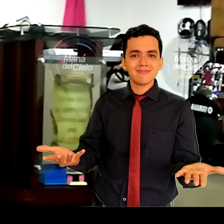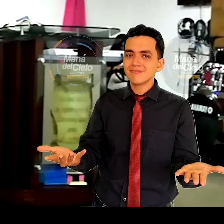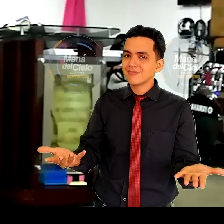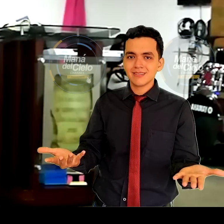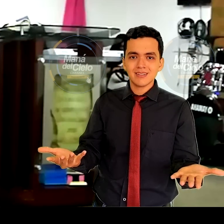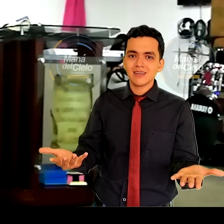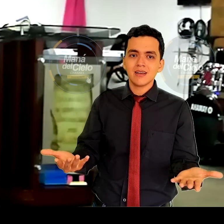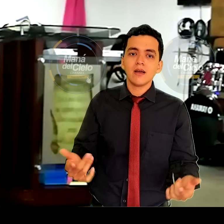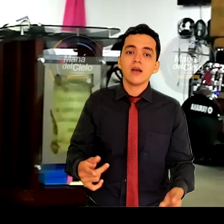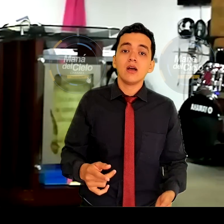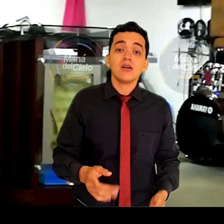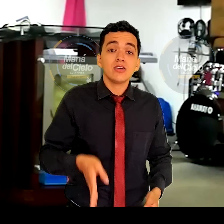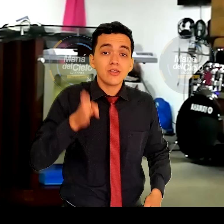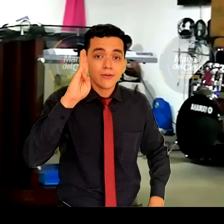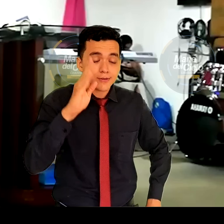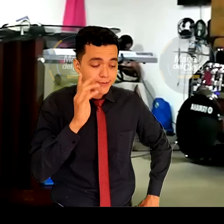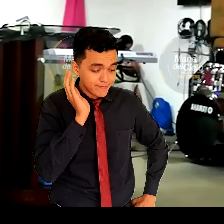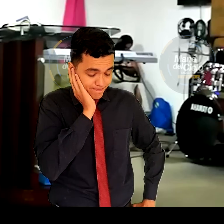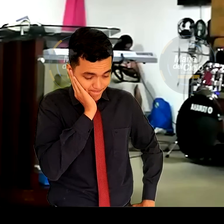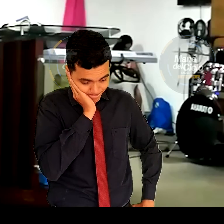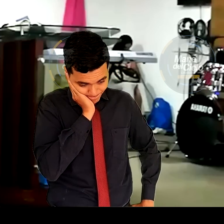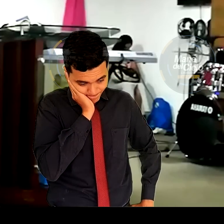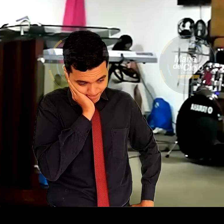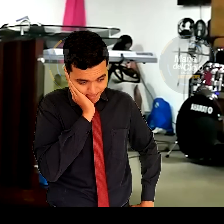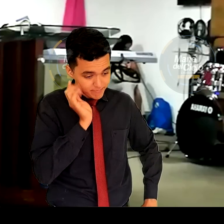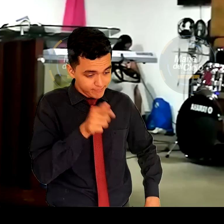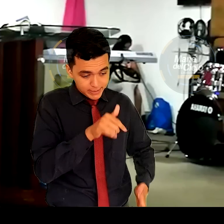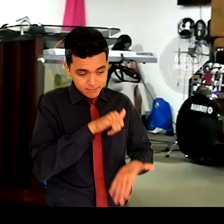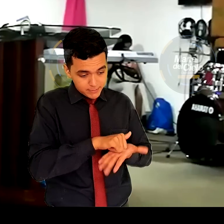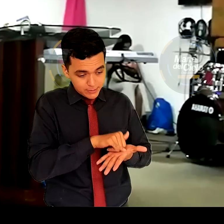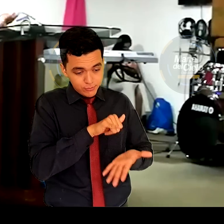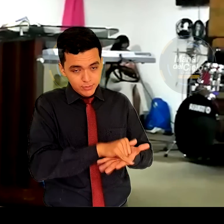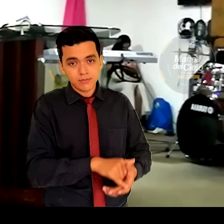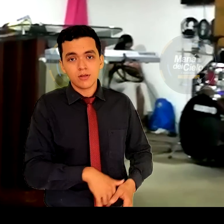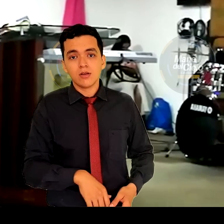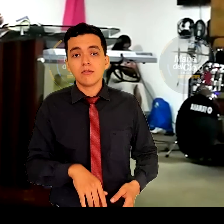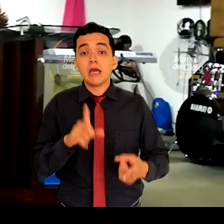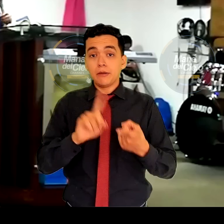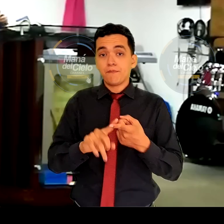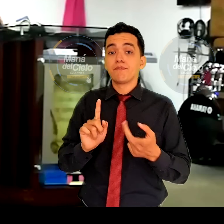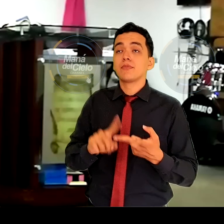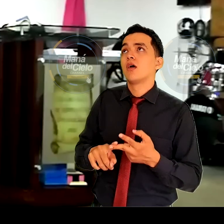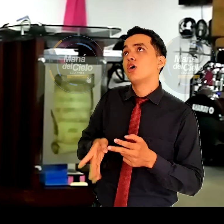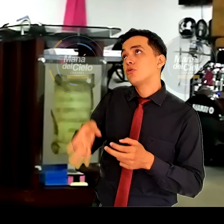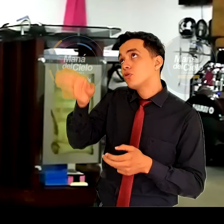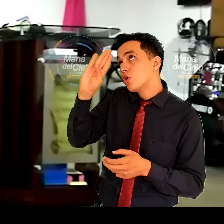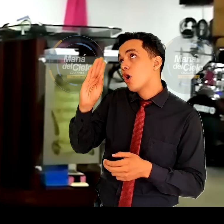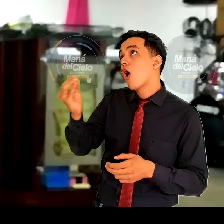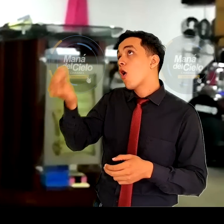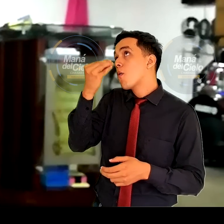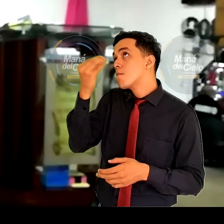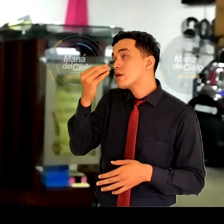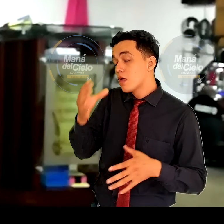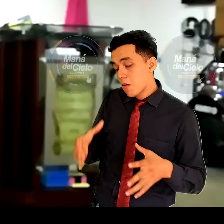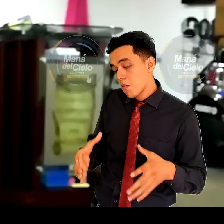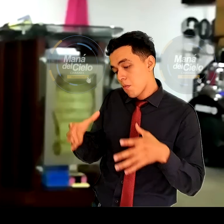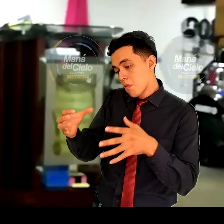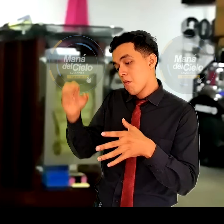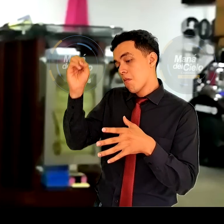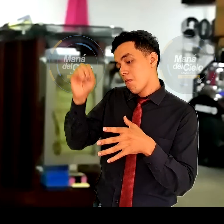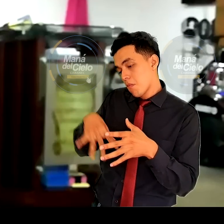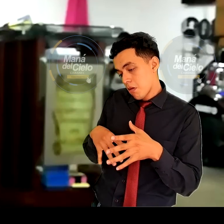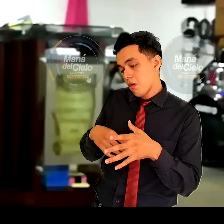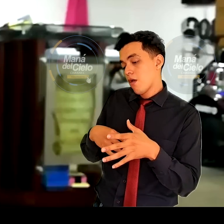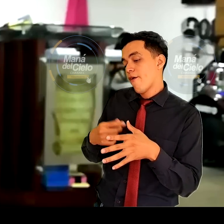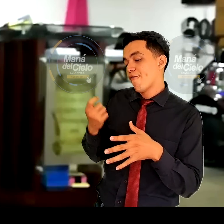oración, entonces es la otra: Señor, dame comida, aquí te traigo el canasto, échale arrocito, échale